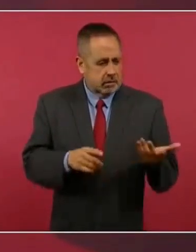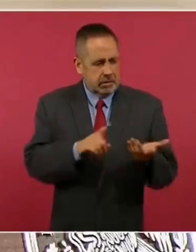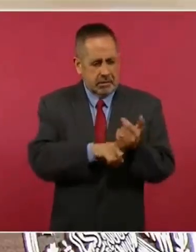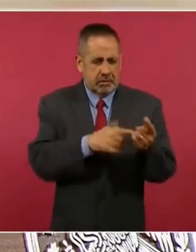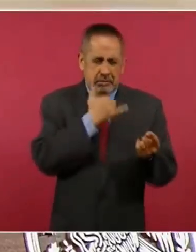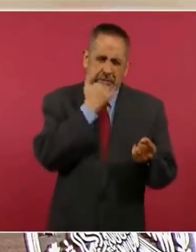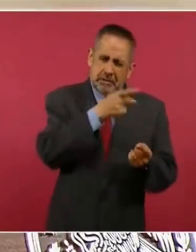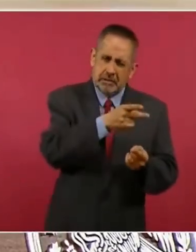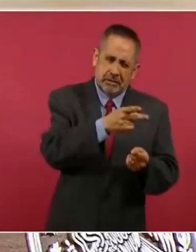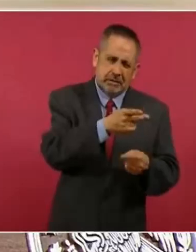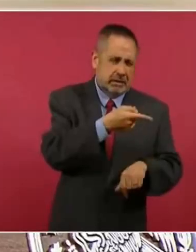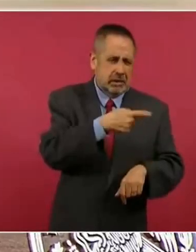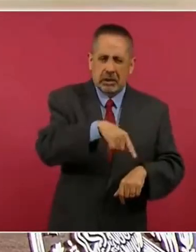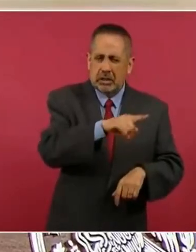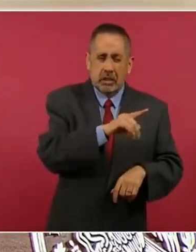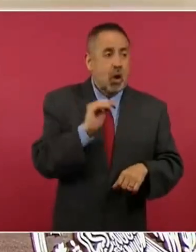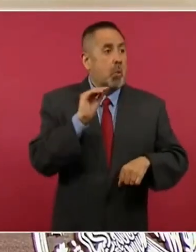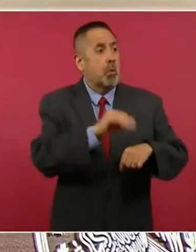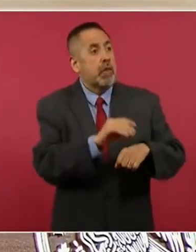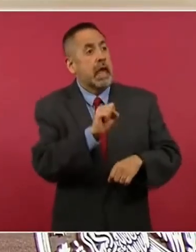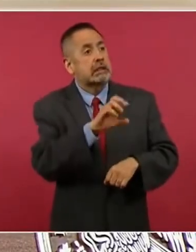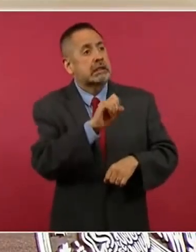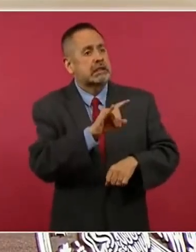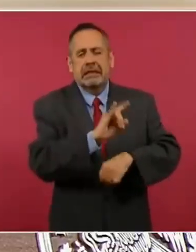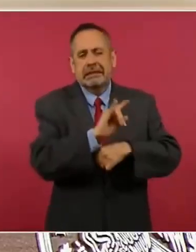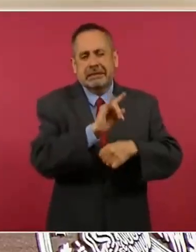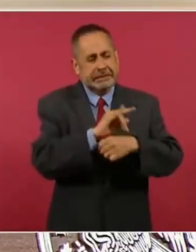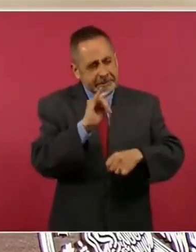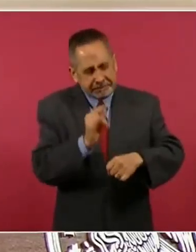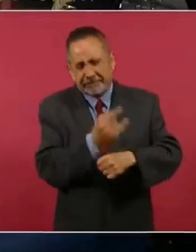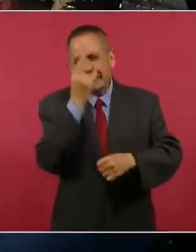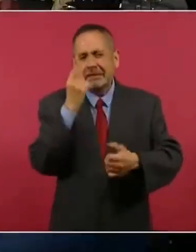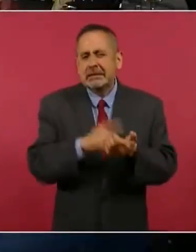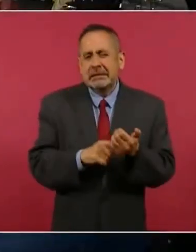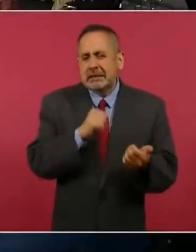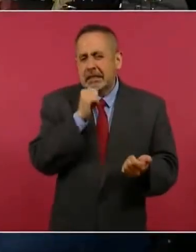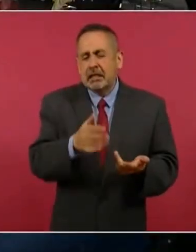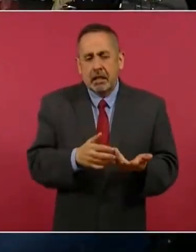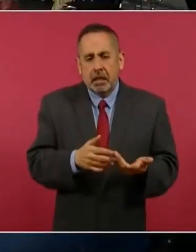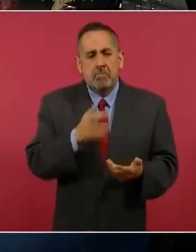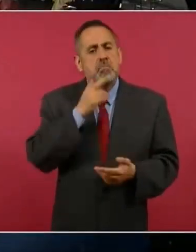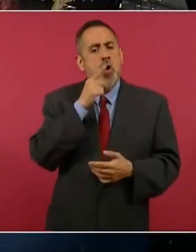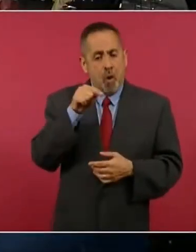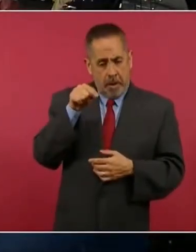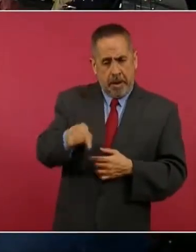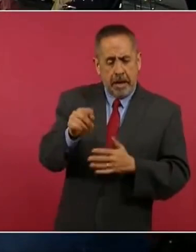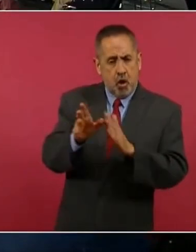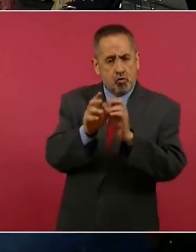una vil simulación. ¿Por qué no primero